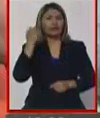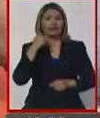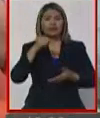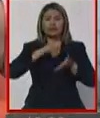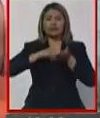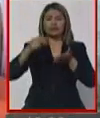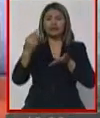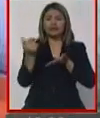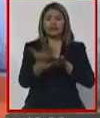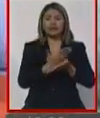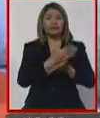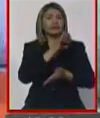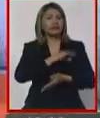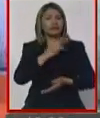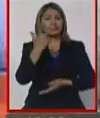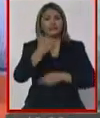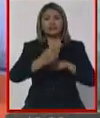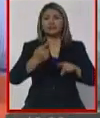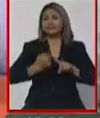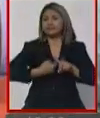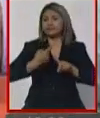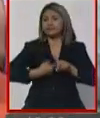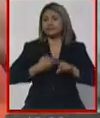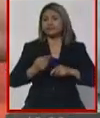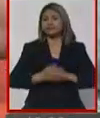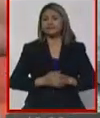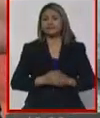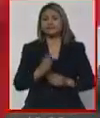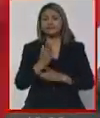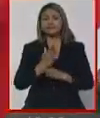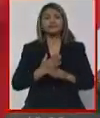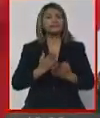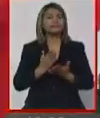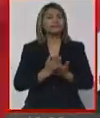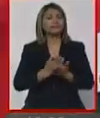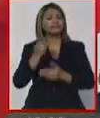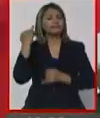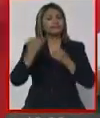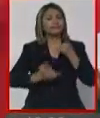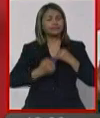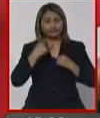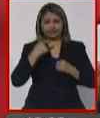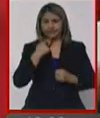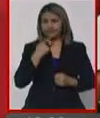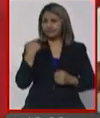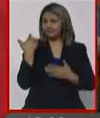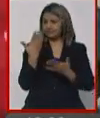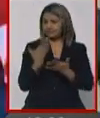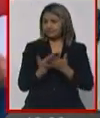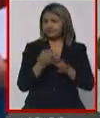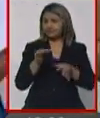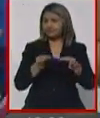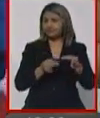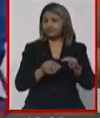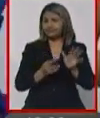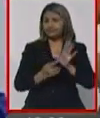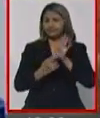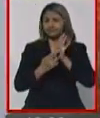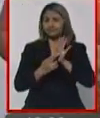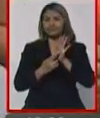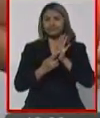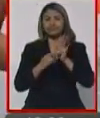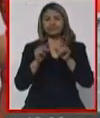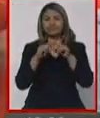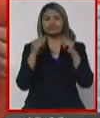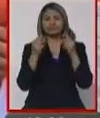el pago de sueldo, los 3 meses de salario, ¿no?, para la parte obrera. Hasta las últimas consecuencias llegarán, indicaron las representantes